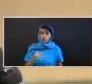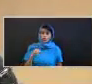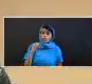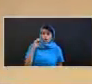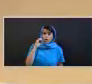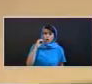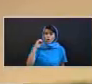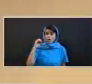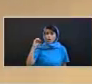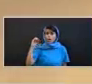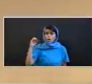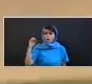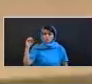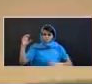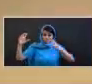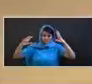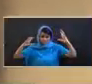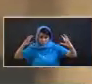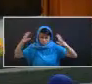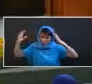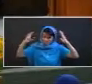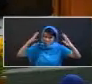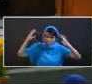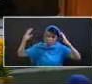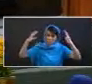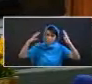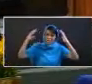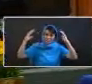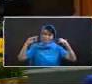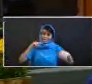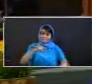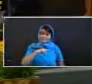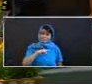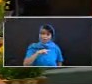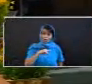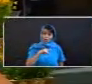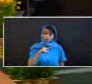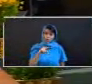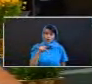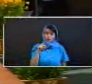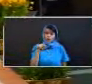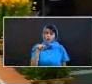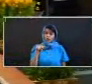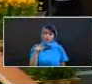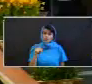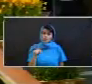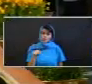si en tormentas estoy,